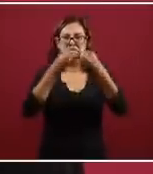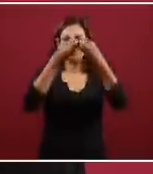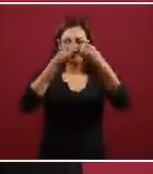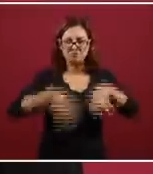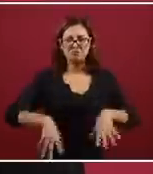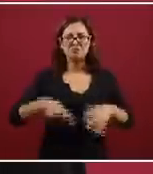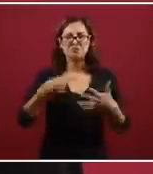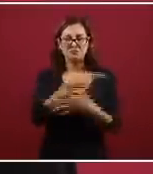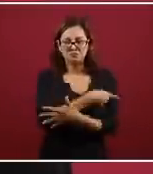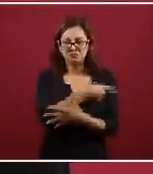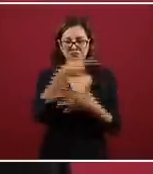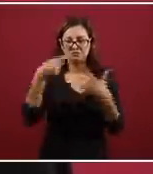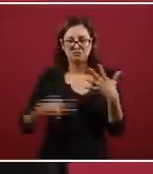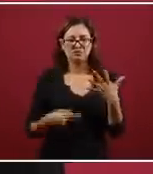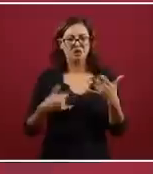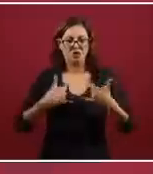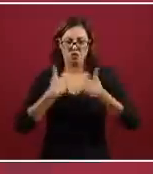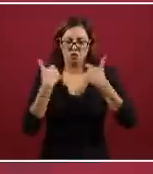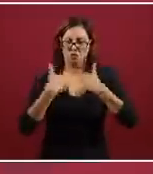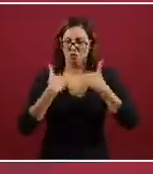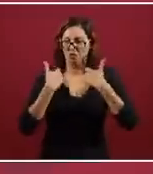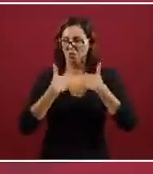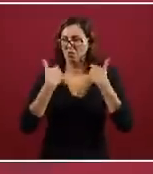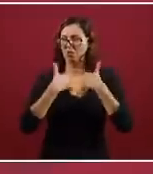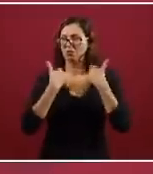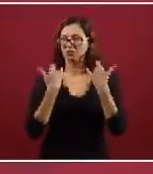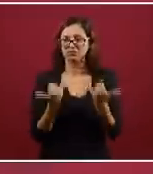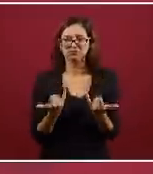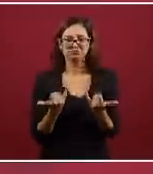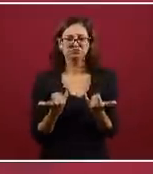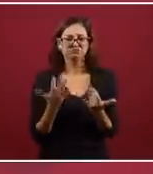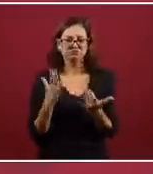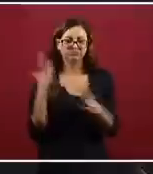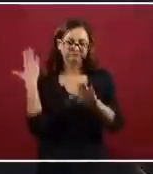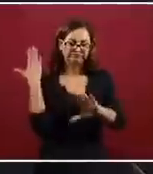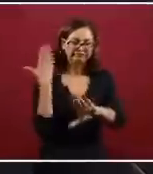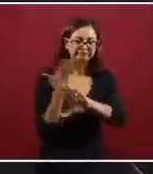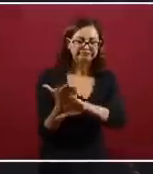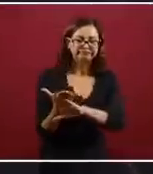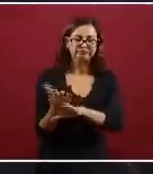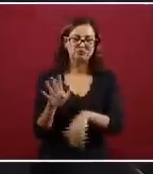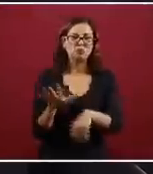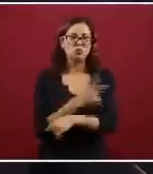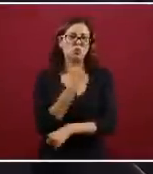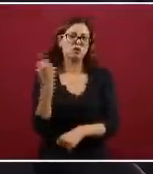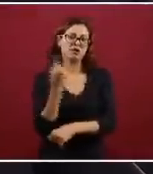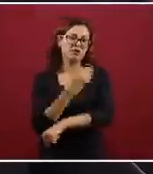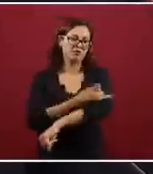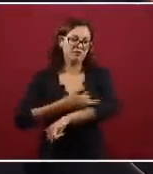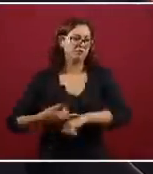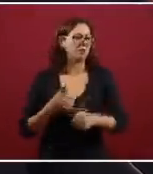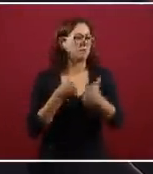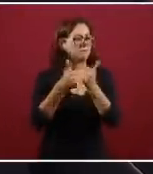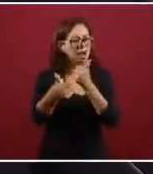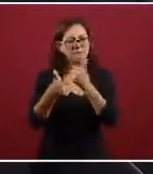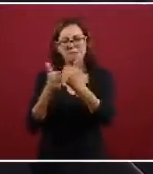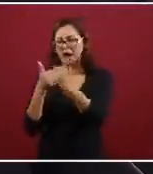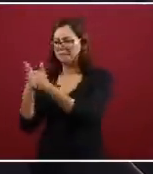todo esto que está pasando con la juventud, pues es producto de la desintegración de las familias,